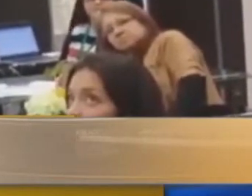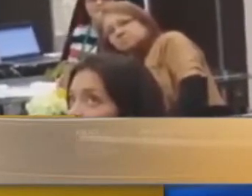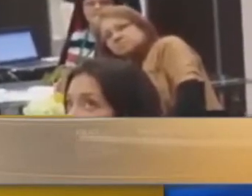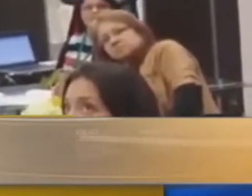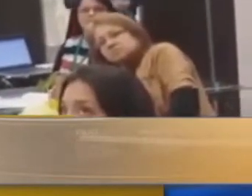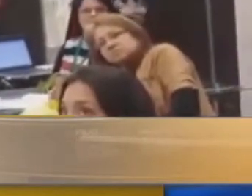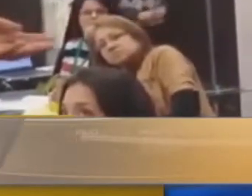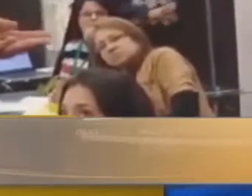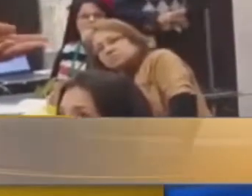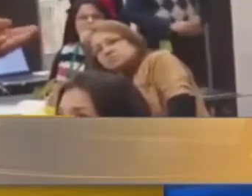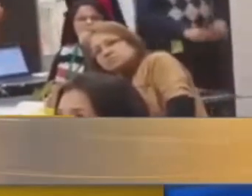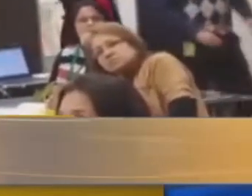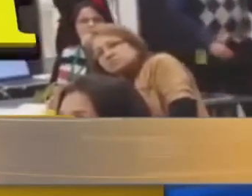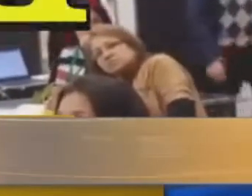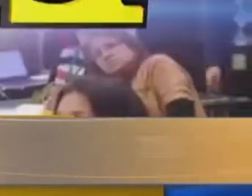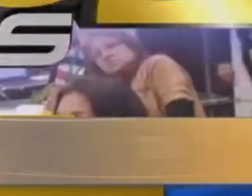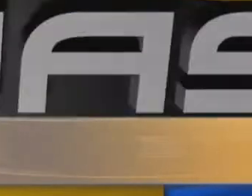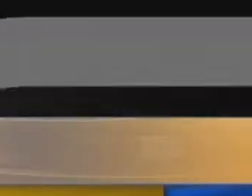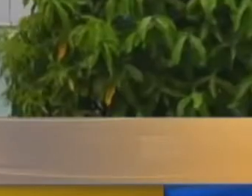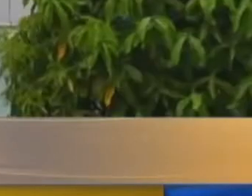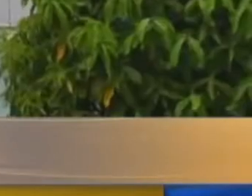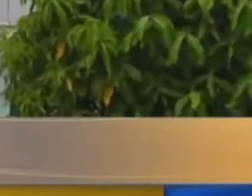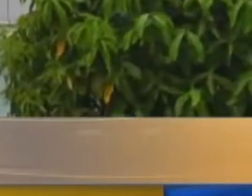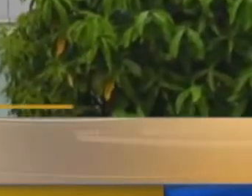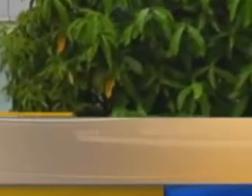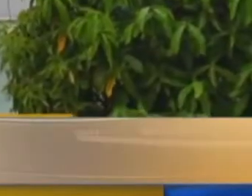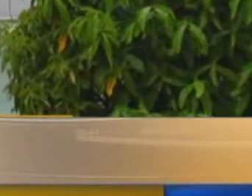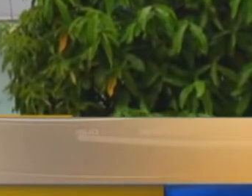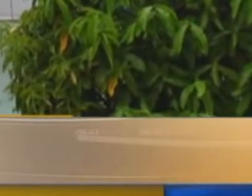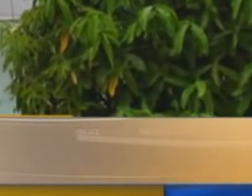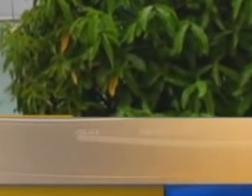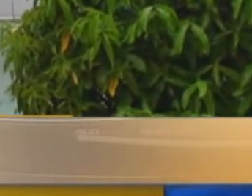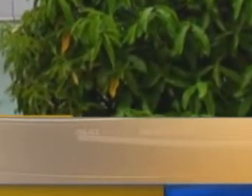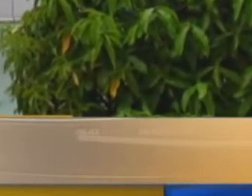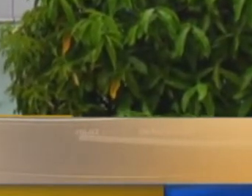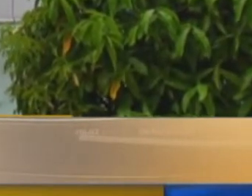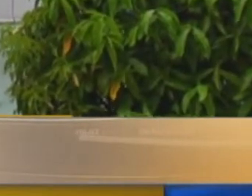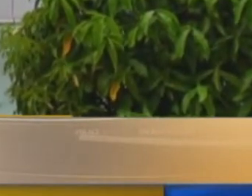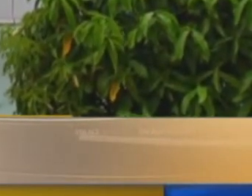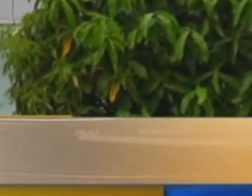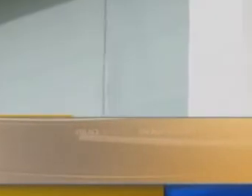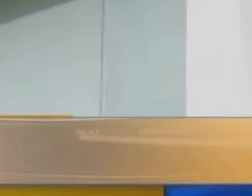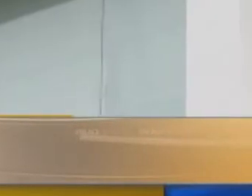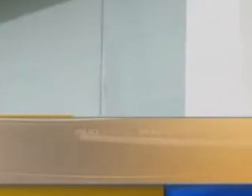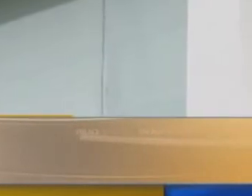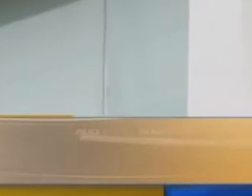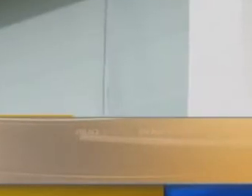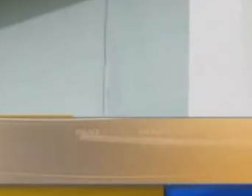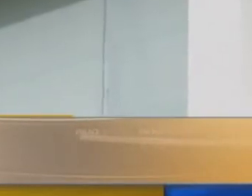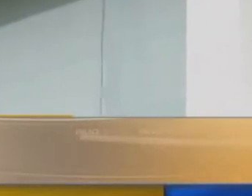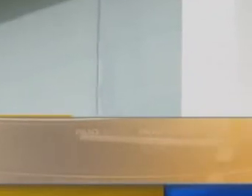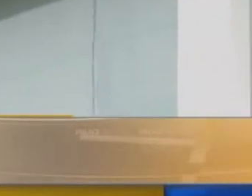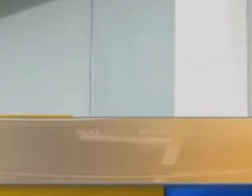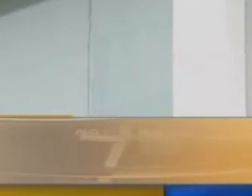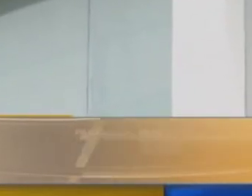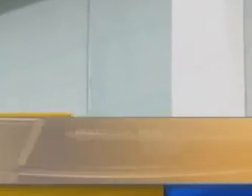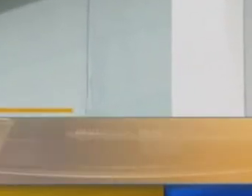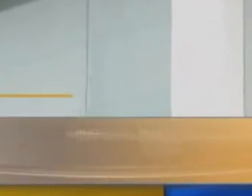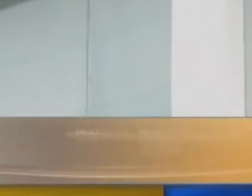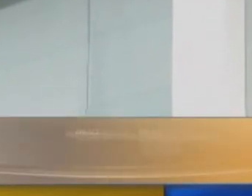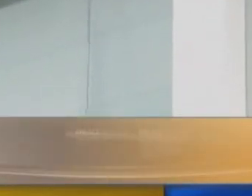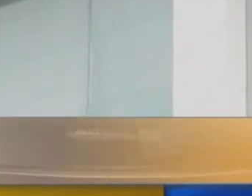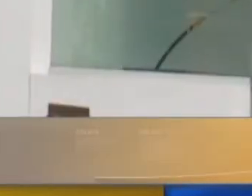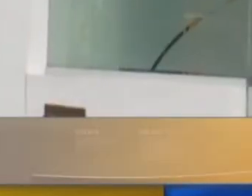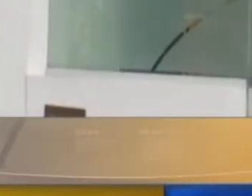del proyecto de modernización de la refinería. Investigan robo en sucursal del Banco de Bogotá ubicada en cercanías al Parque Camilo Torres. Tres hombres